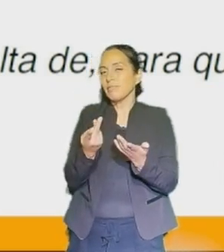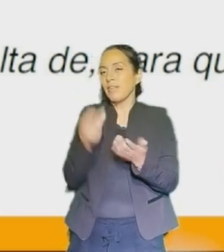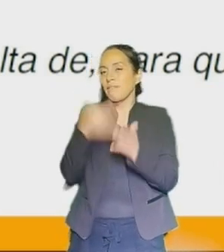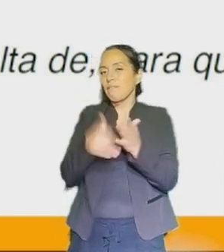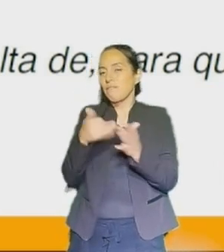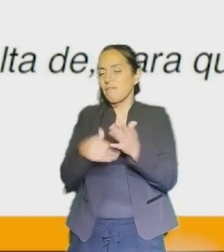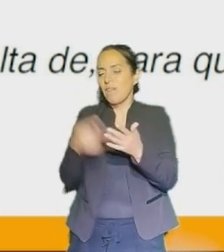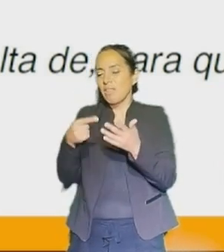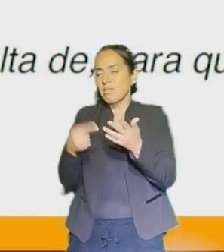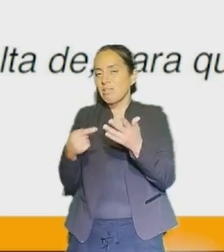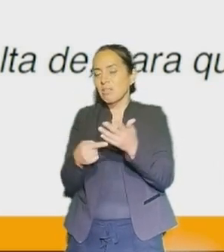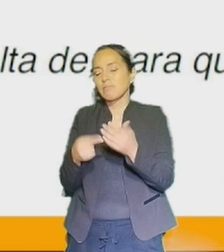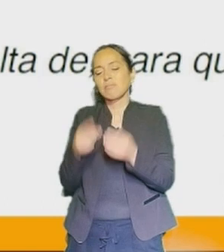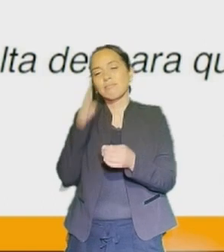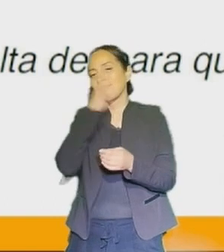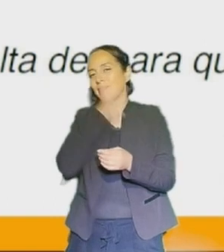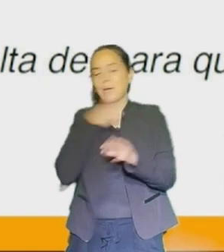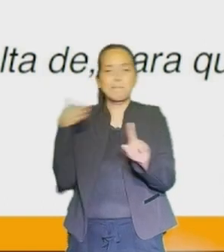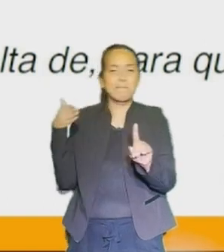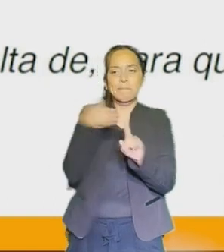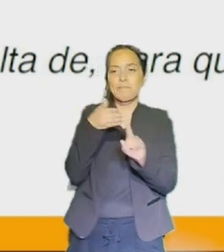mal armada tu problemática. Entonces, no se